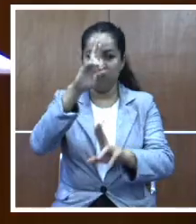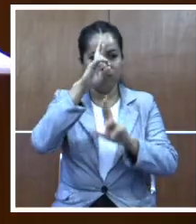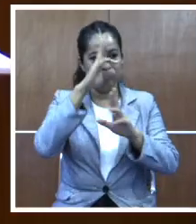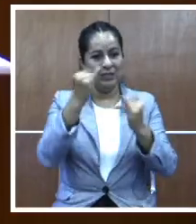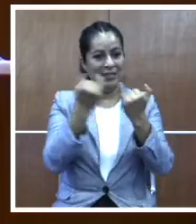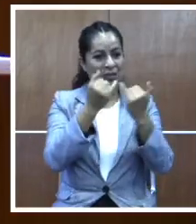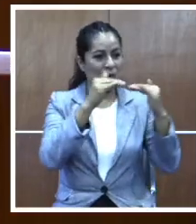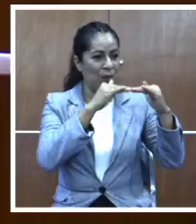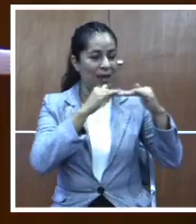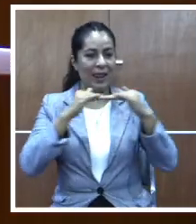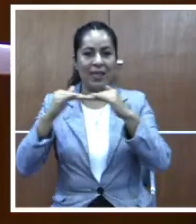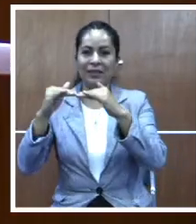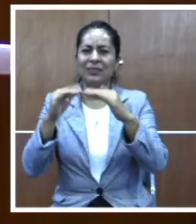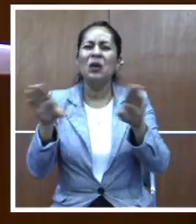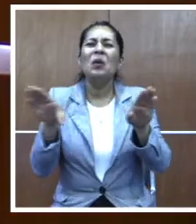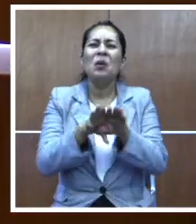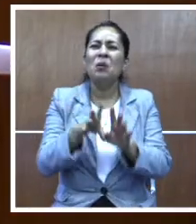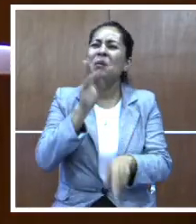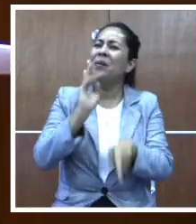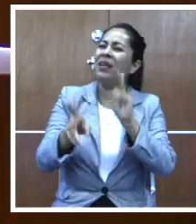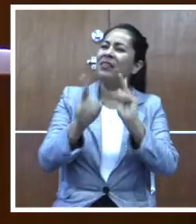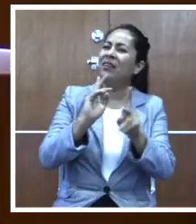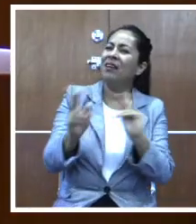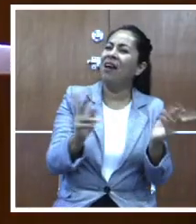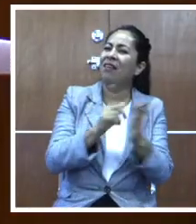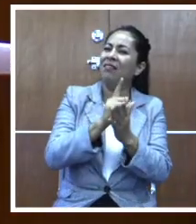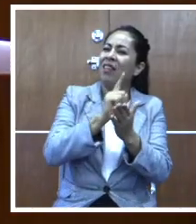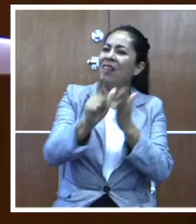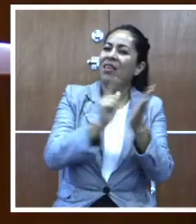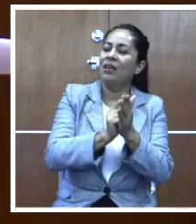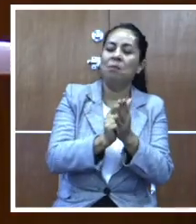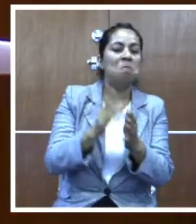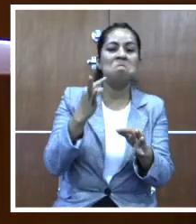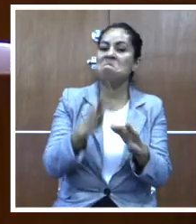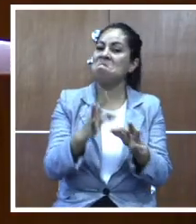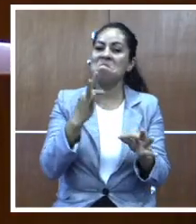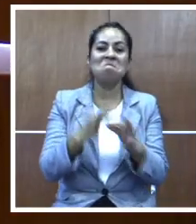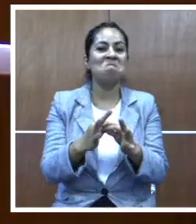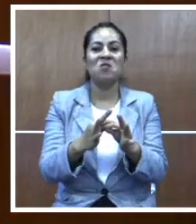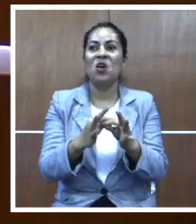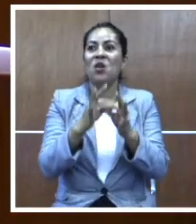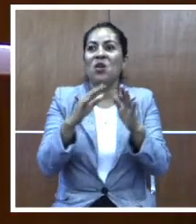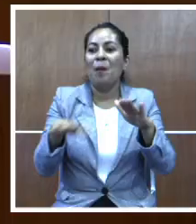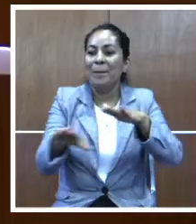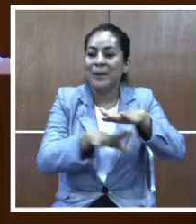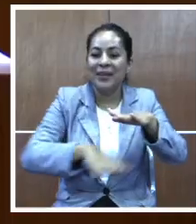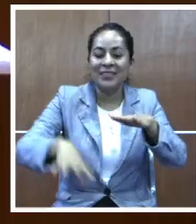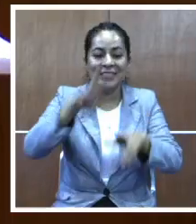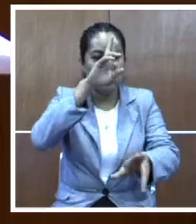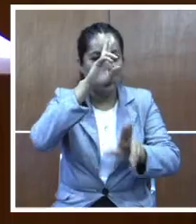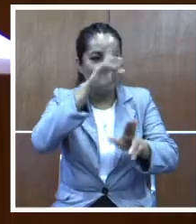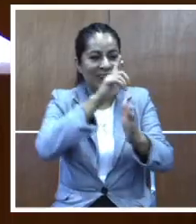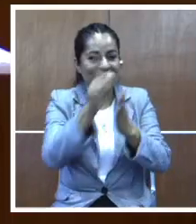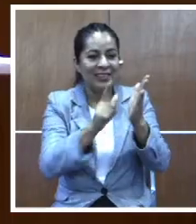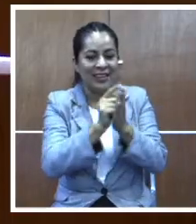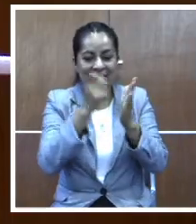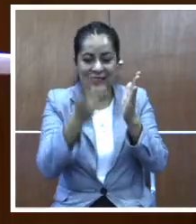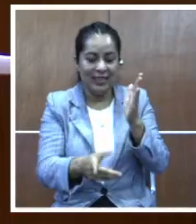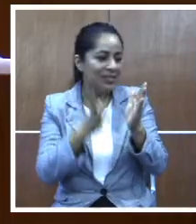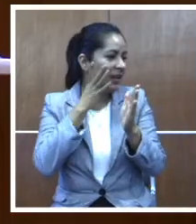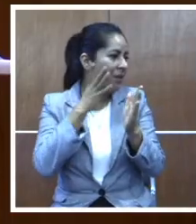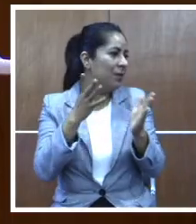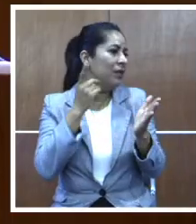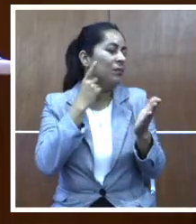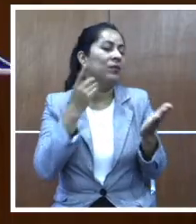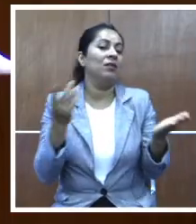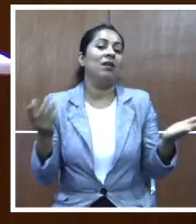iguales? ¿Cómo vamos a hablar de soberanía si no cumplimos con lo más elemental que es respetar la ley orgánica de este poder